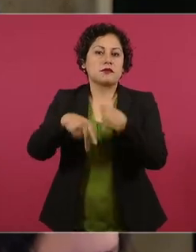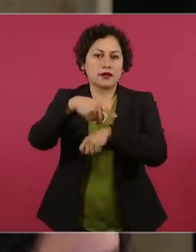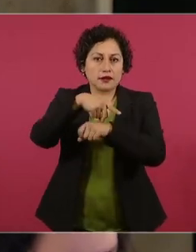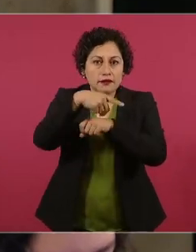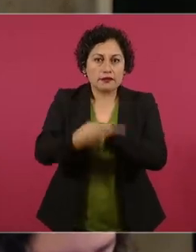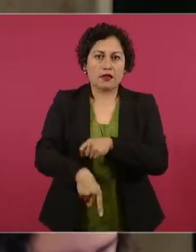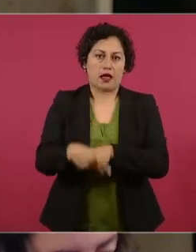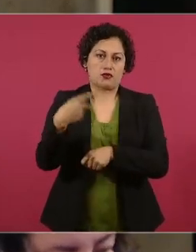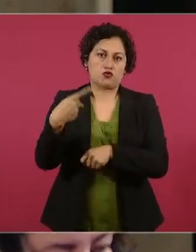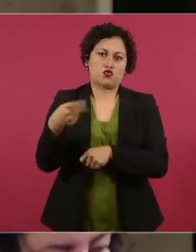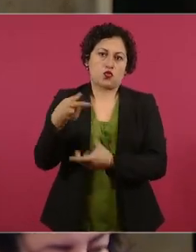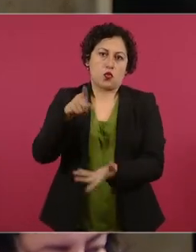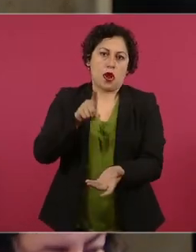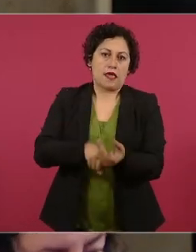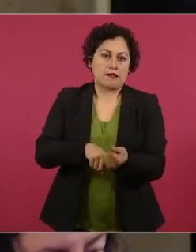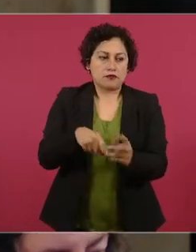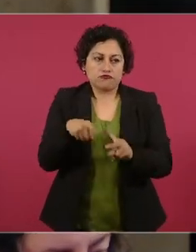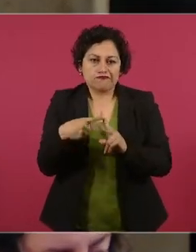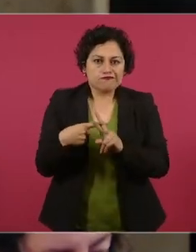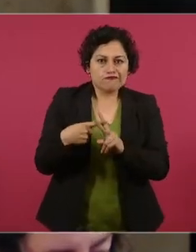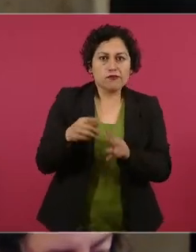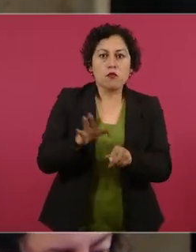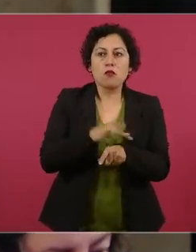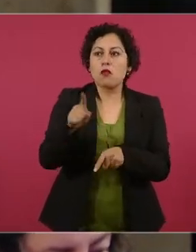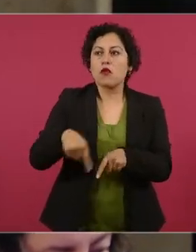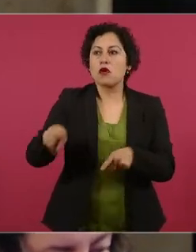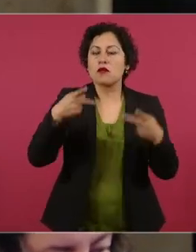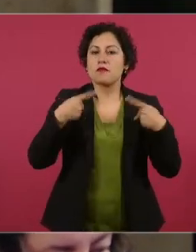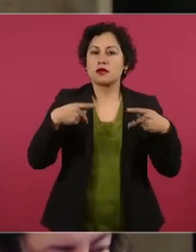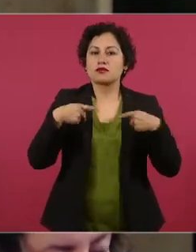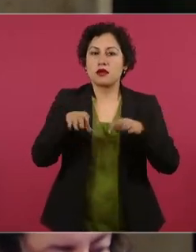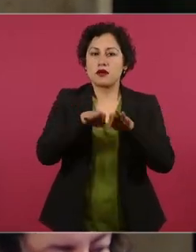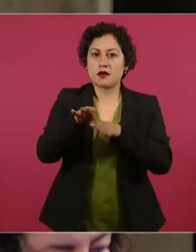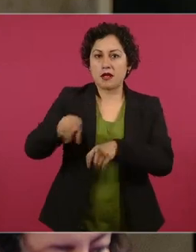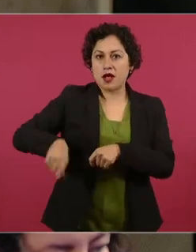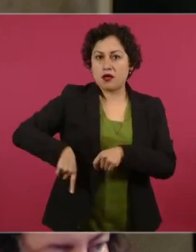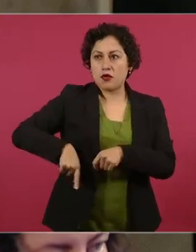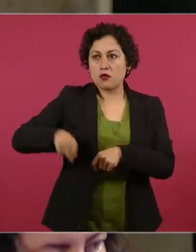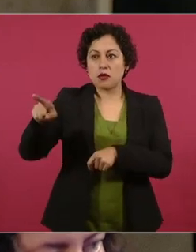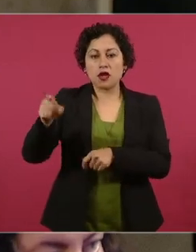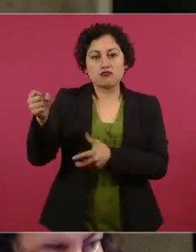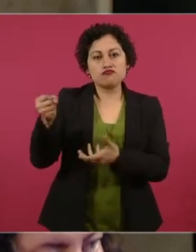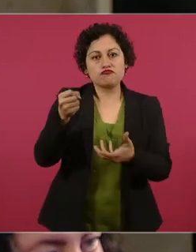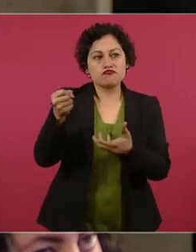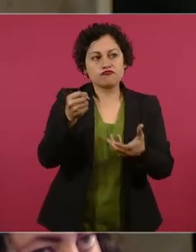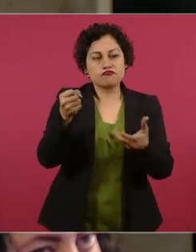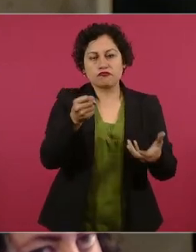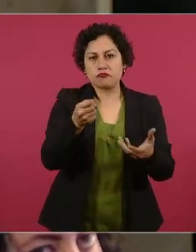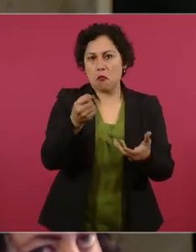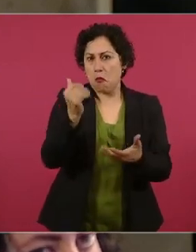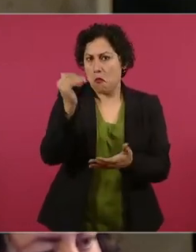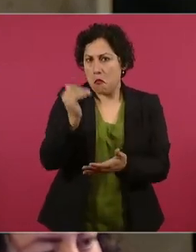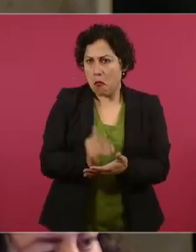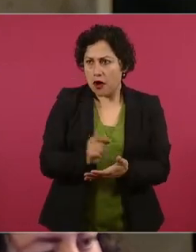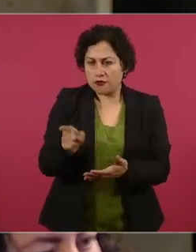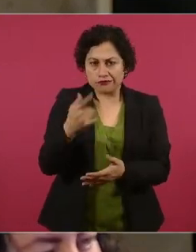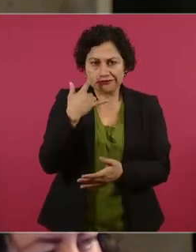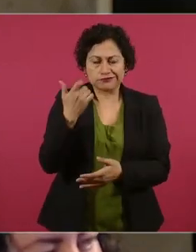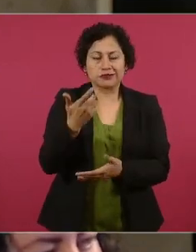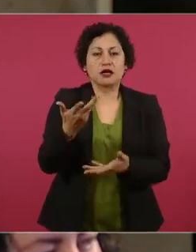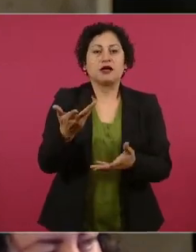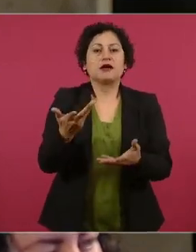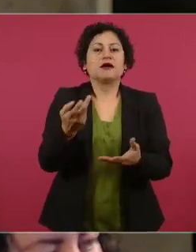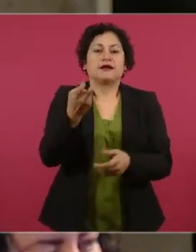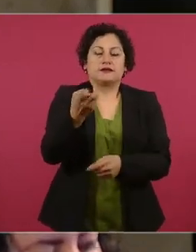operación, porque pues no realmente no aportan los funcionarios con lo que deberían aportar al ISSSTE, ¿no? Incluso si